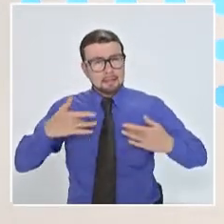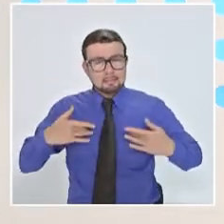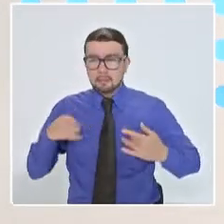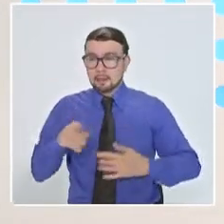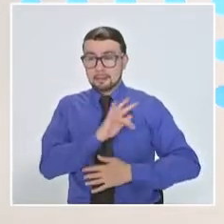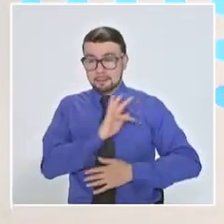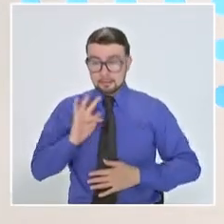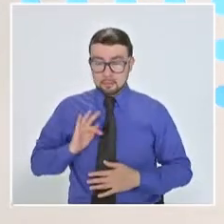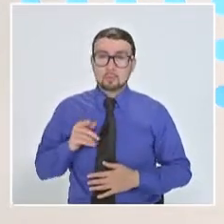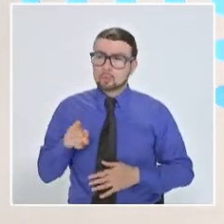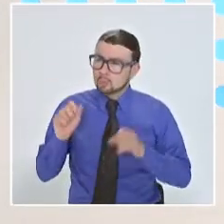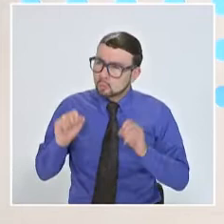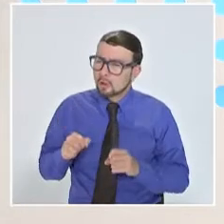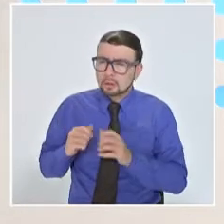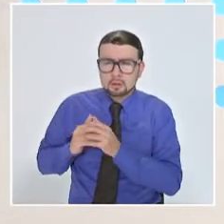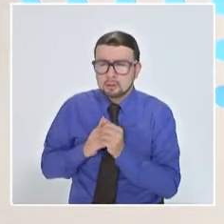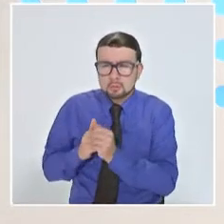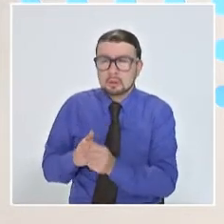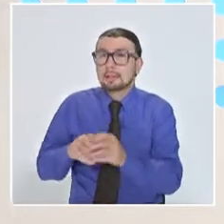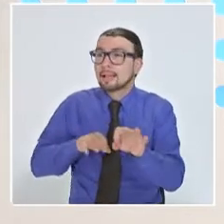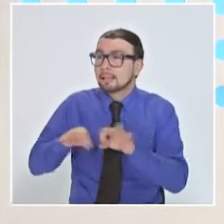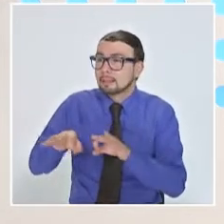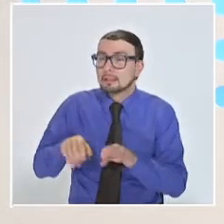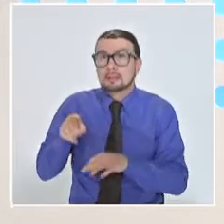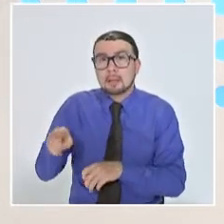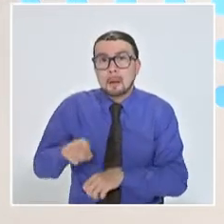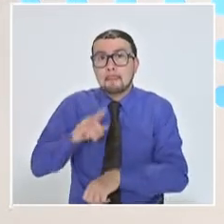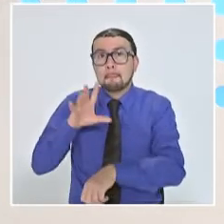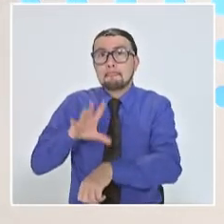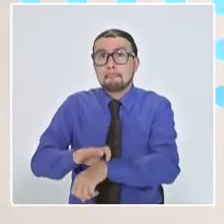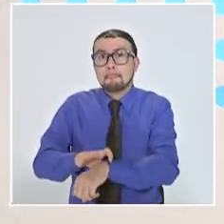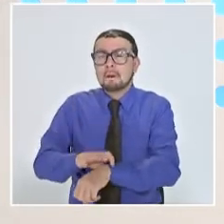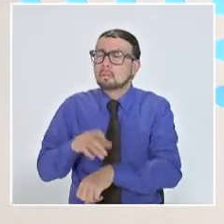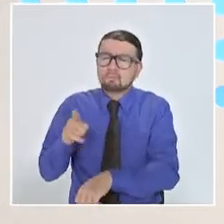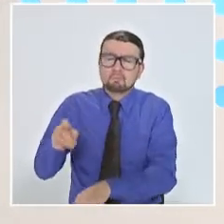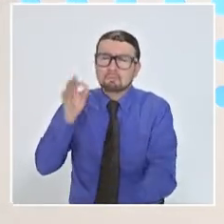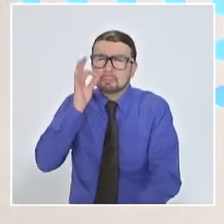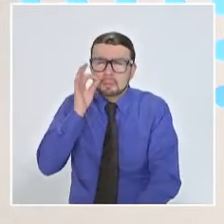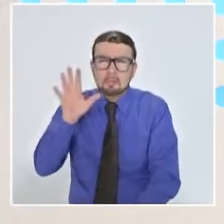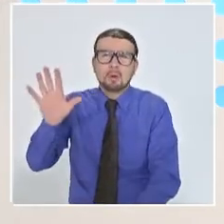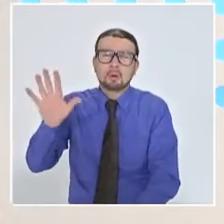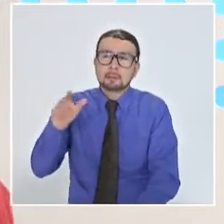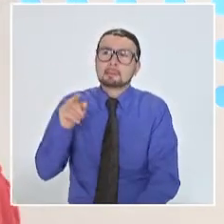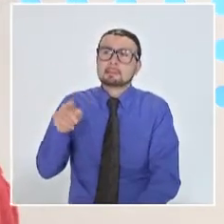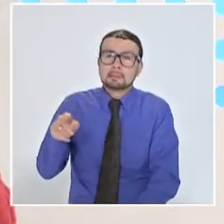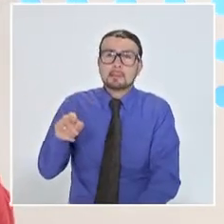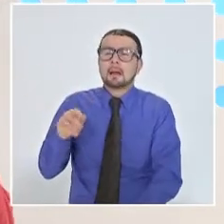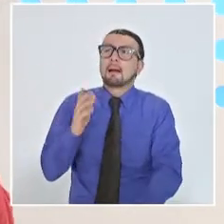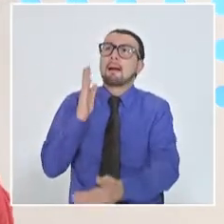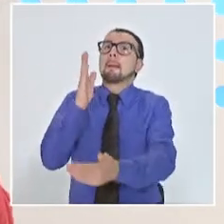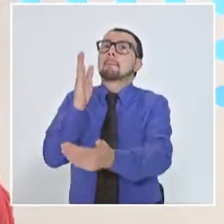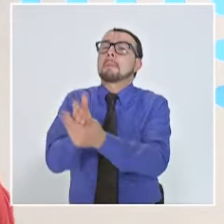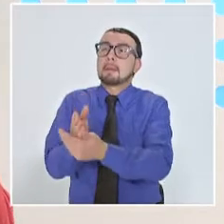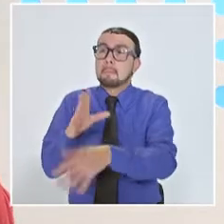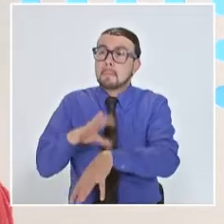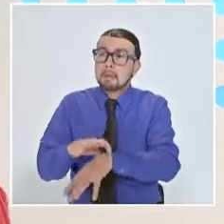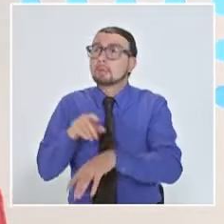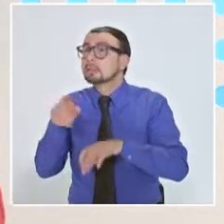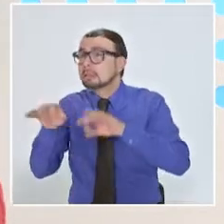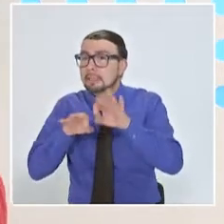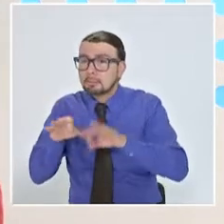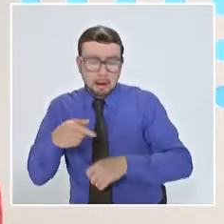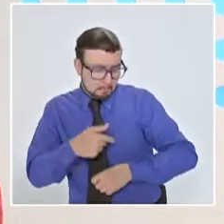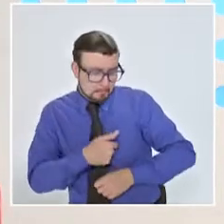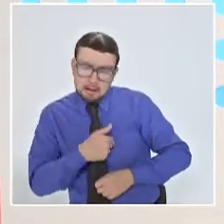ustedes puedan adelantarle al médico muchas de las posibles sospechas o cambios que se estén llevando a cabo en sus senos,